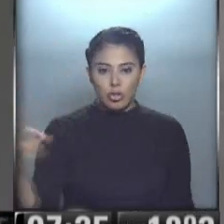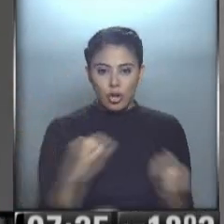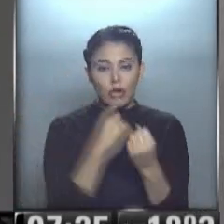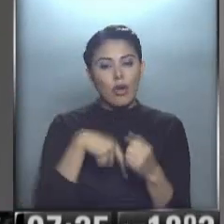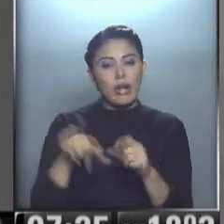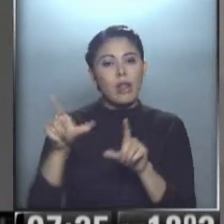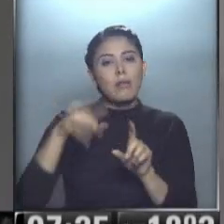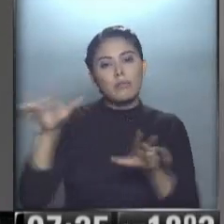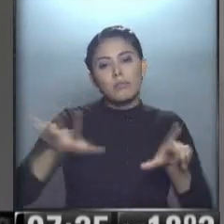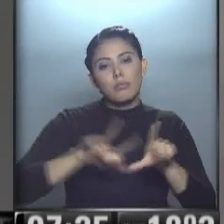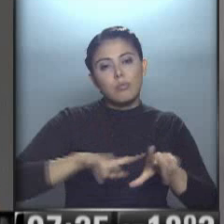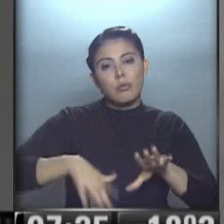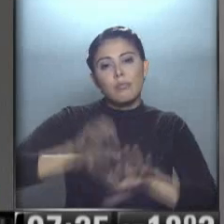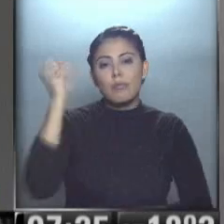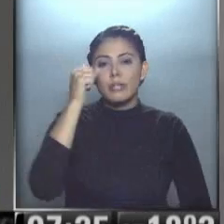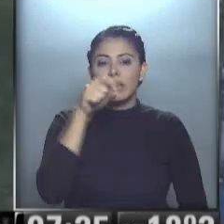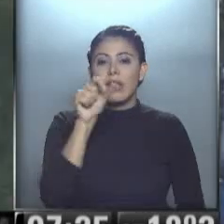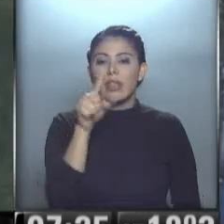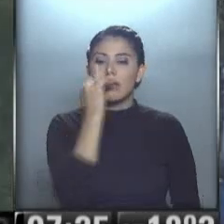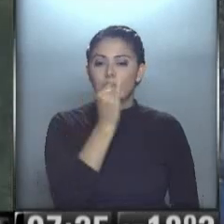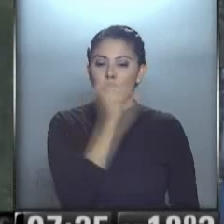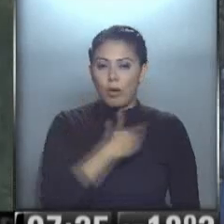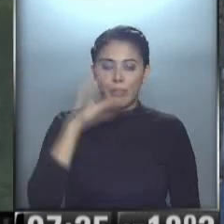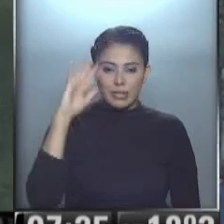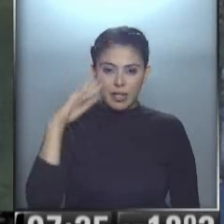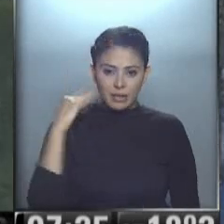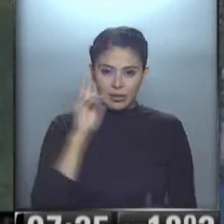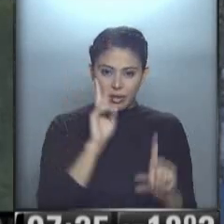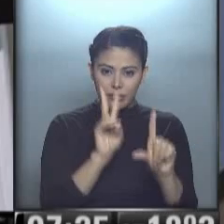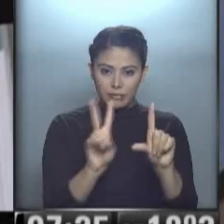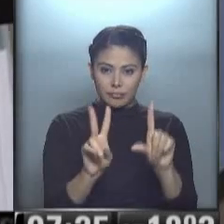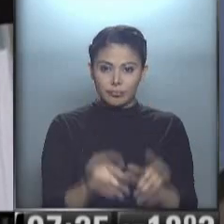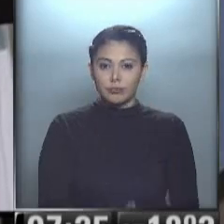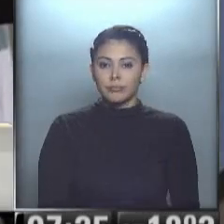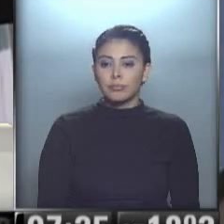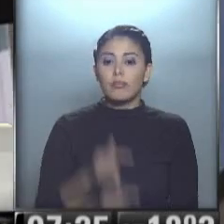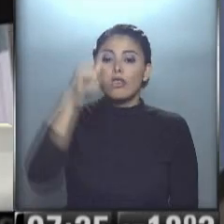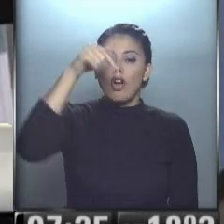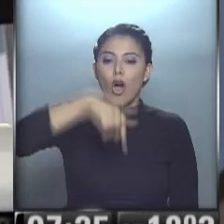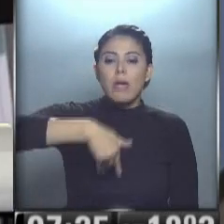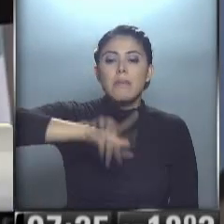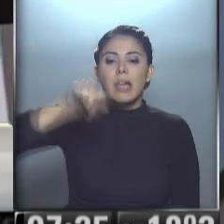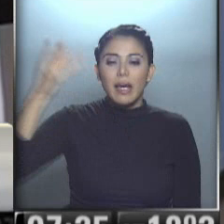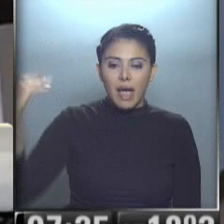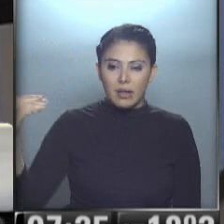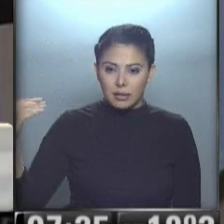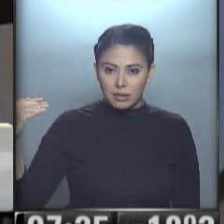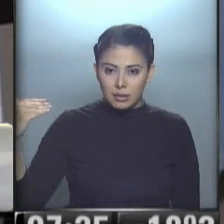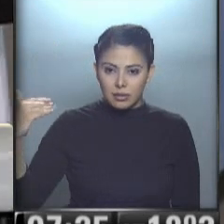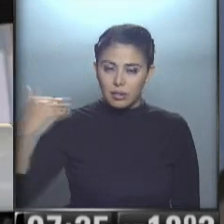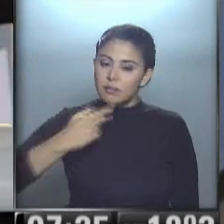tramos destacados del discurso de la presidenta hoy más que nunca la